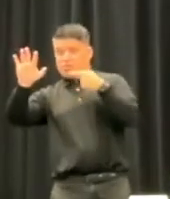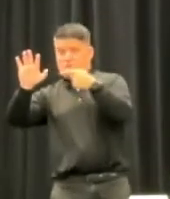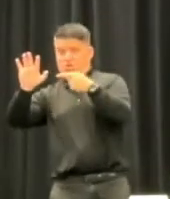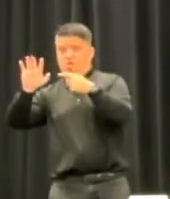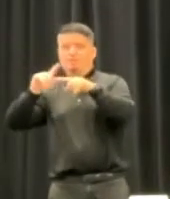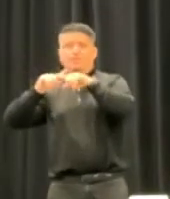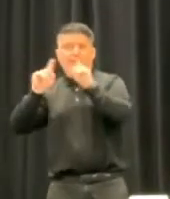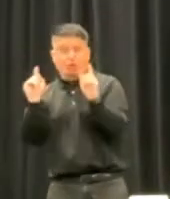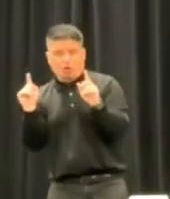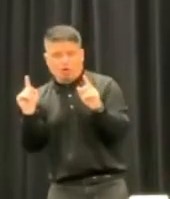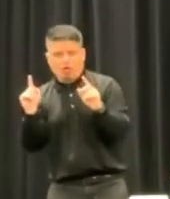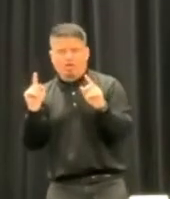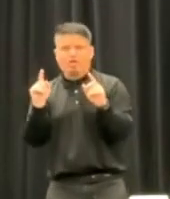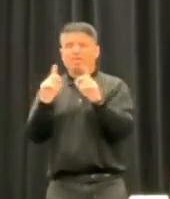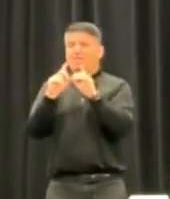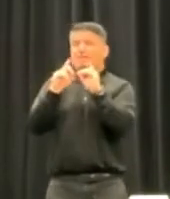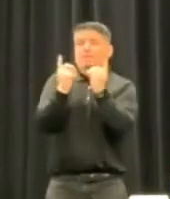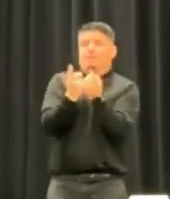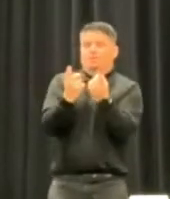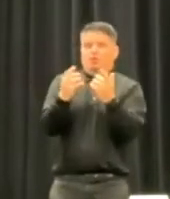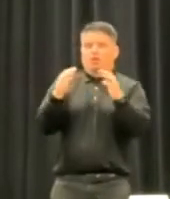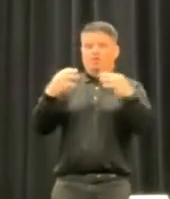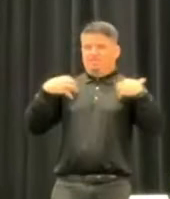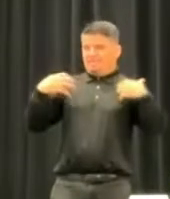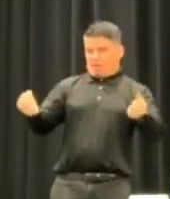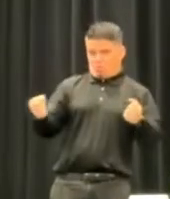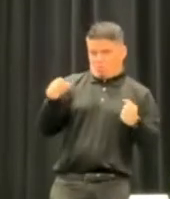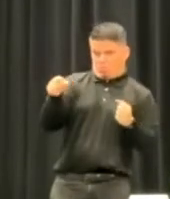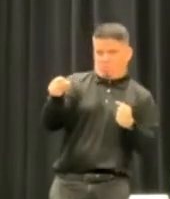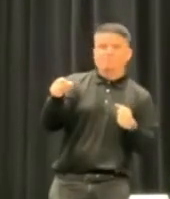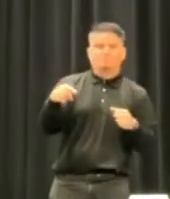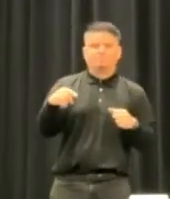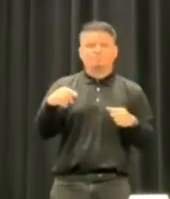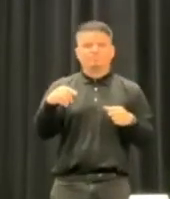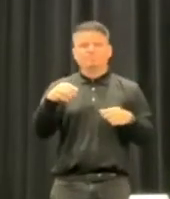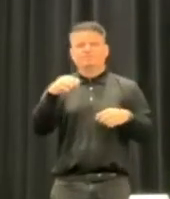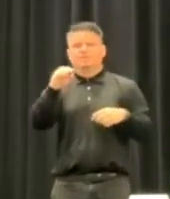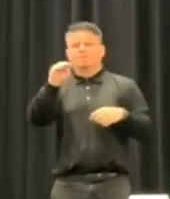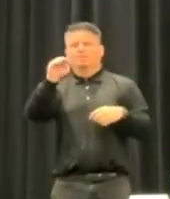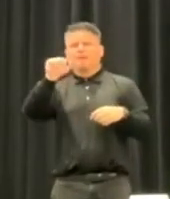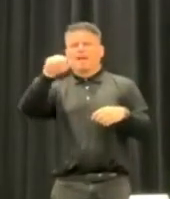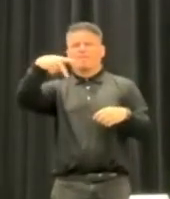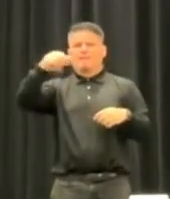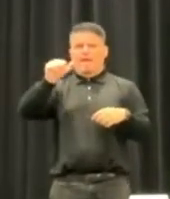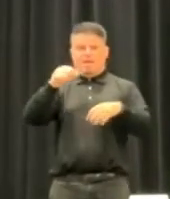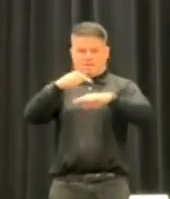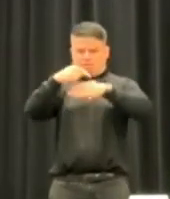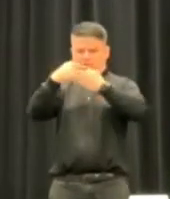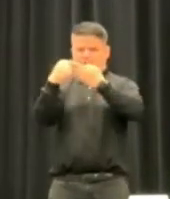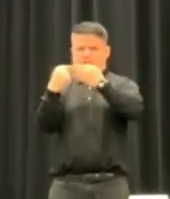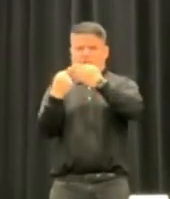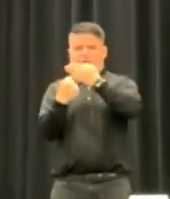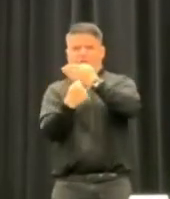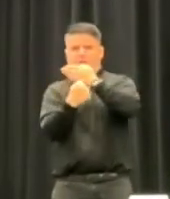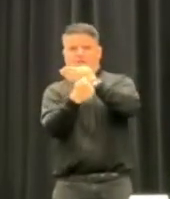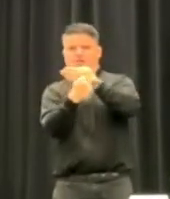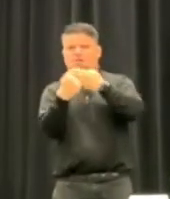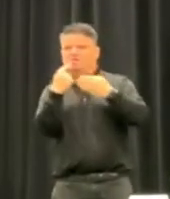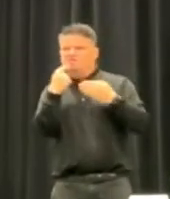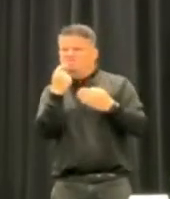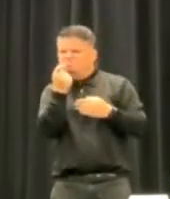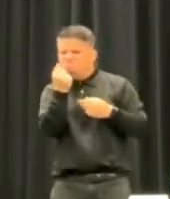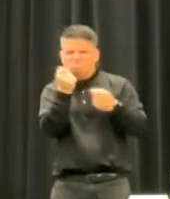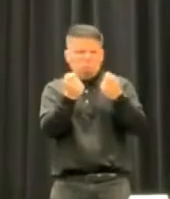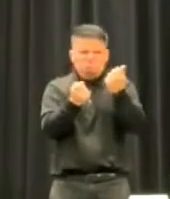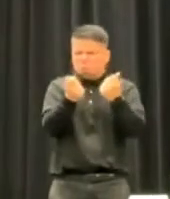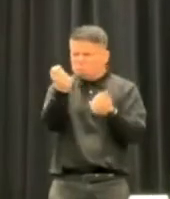departamento de salud que excluye algunos municipios donde las escuelas no pueden ser abiertas pues llegamos a 115 esas 115